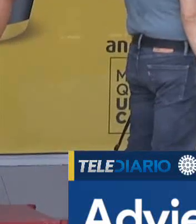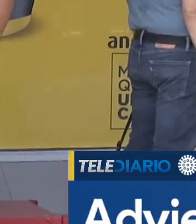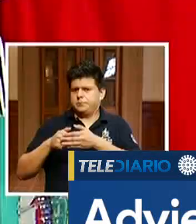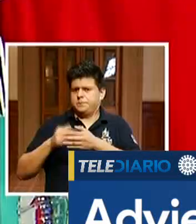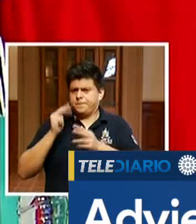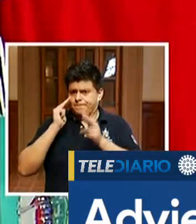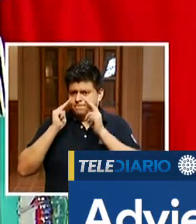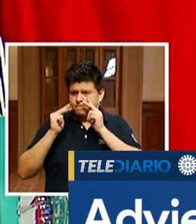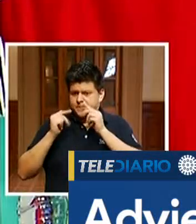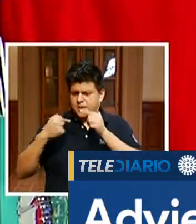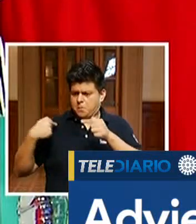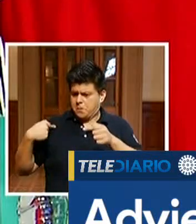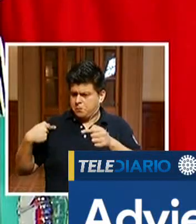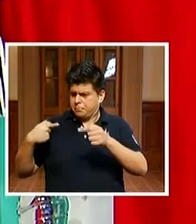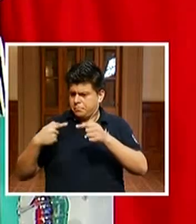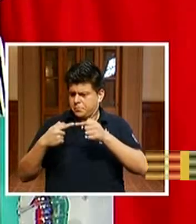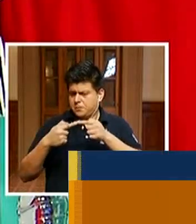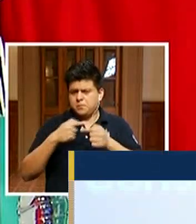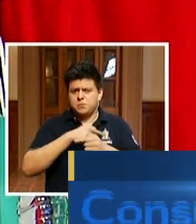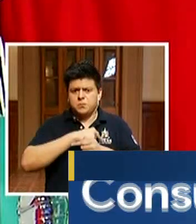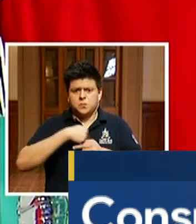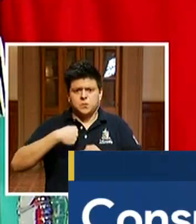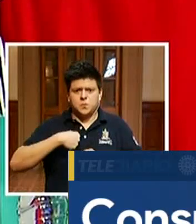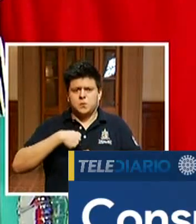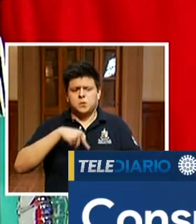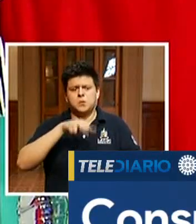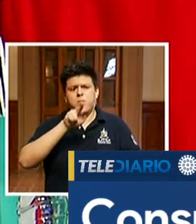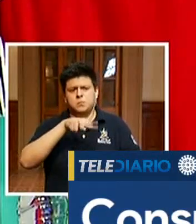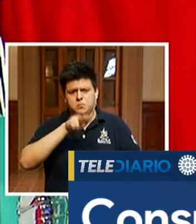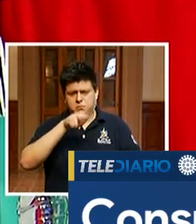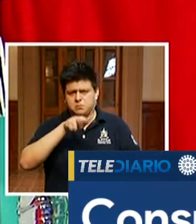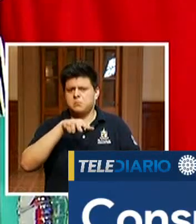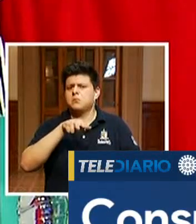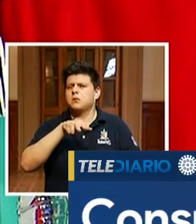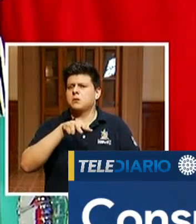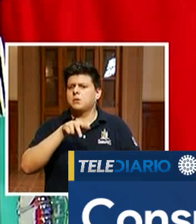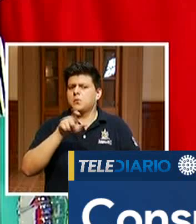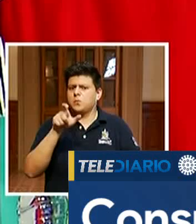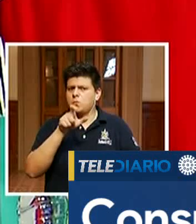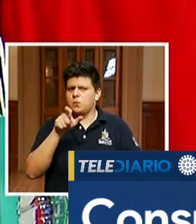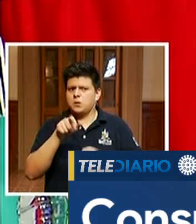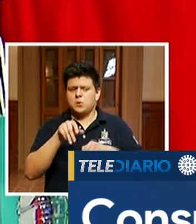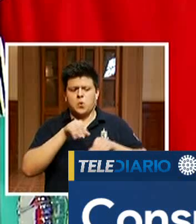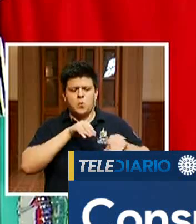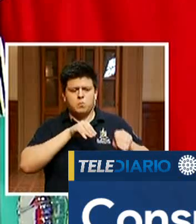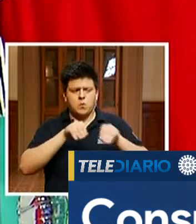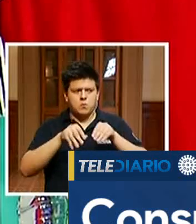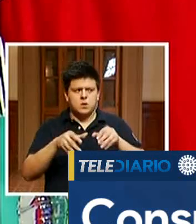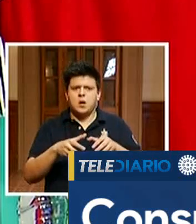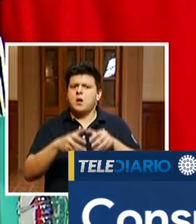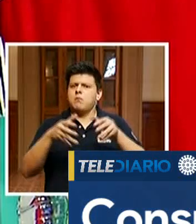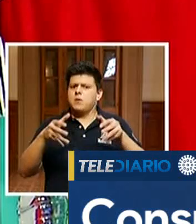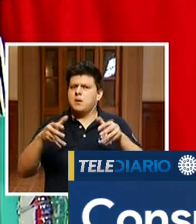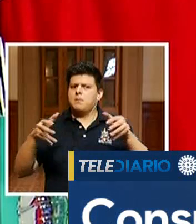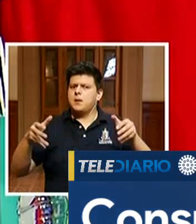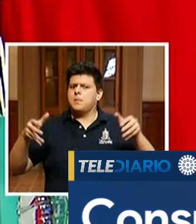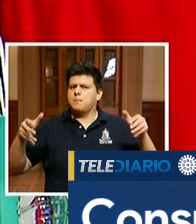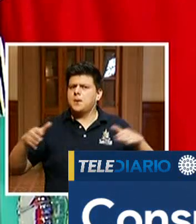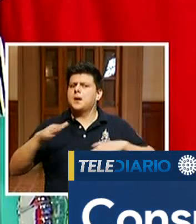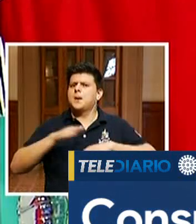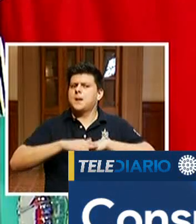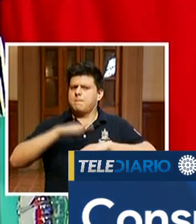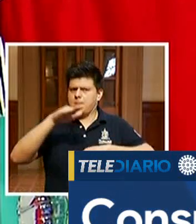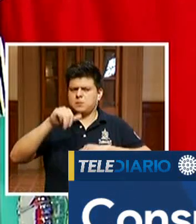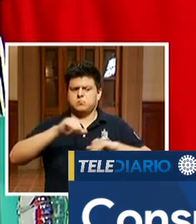importante. Hemos visto que es cierto que al momento de aumentar la movilidad y la actividad